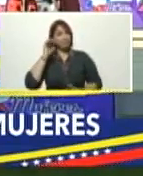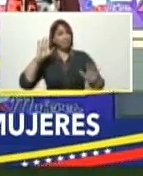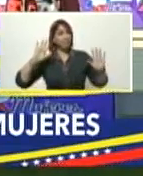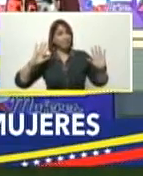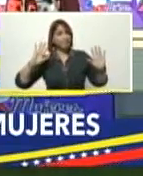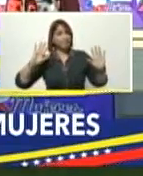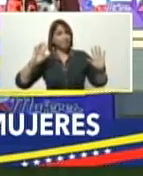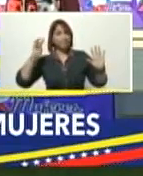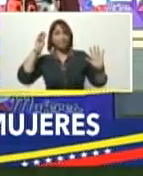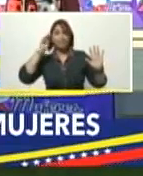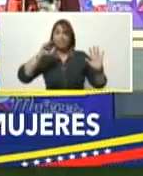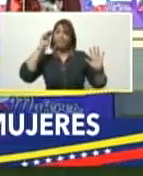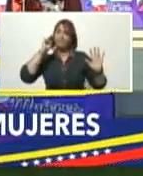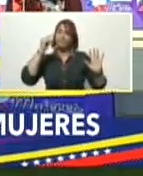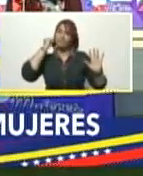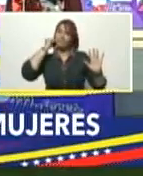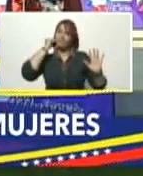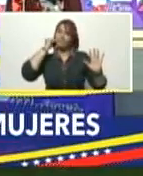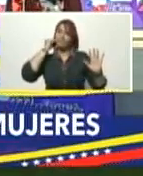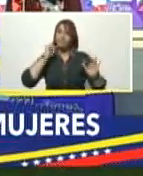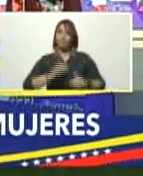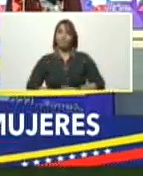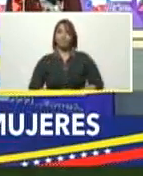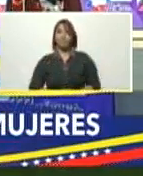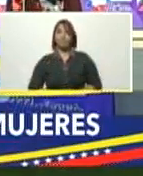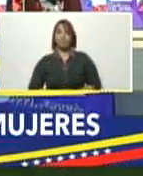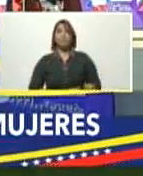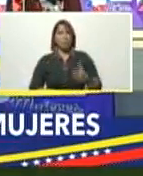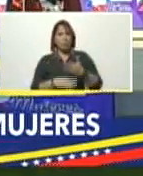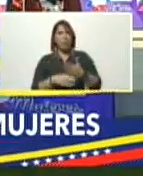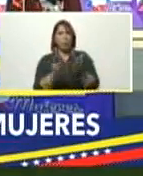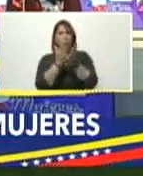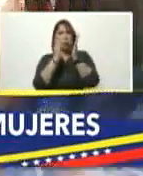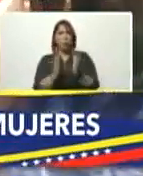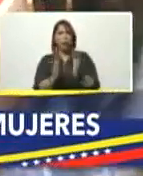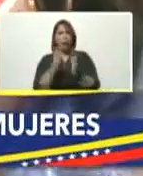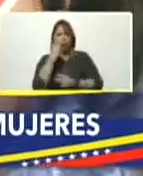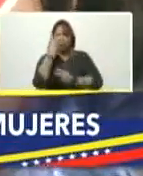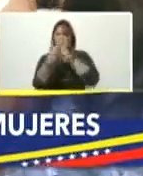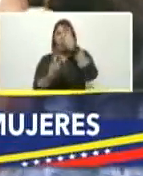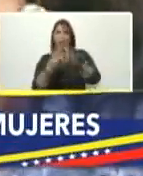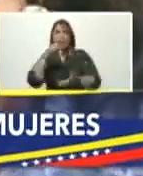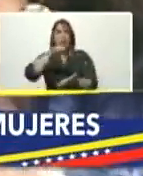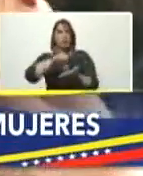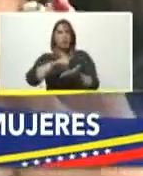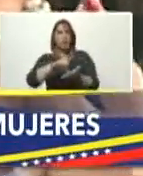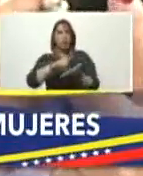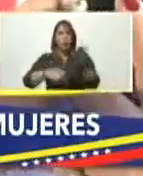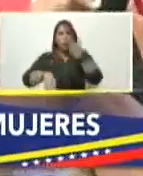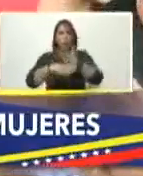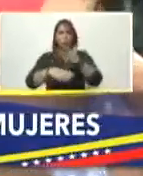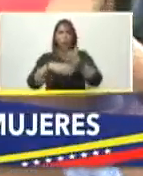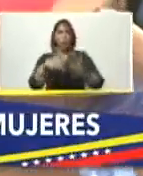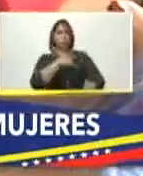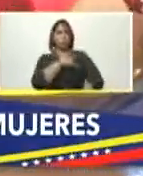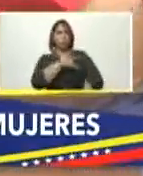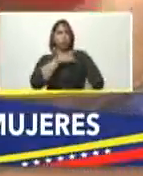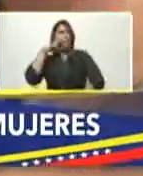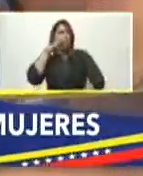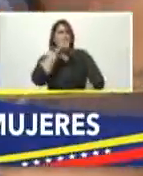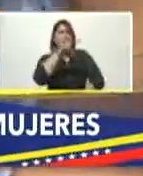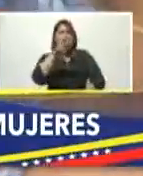Las maestras, en lo fundamental, las maestras. Vaya a una escuela, vaya a un liceo, vaya a universidad, para que ustedes